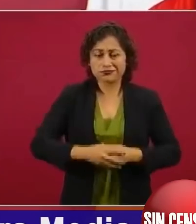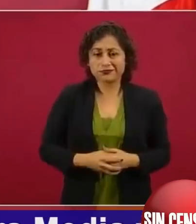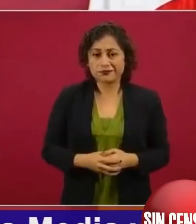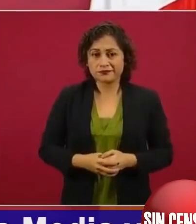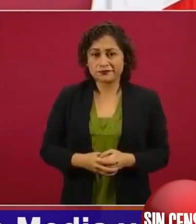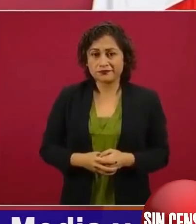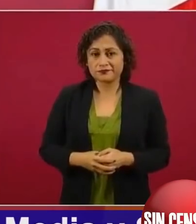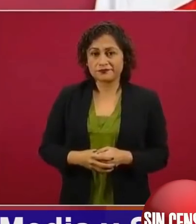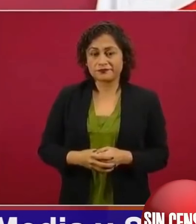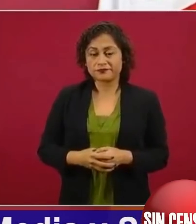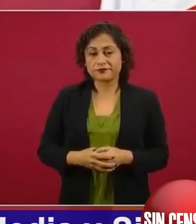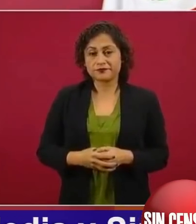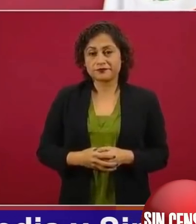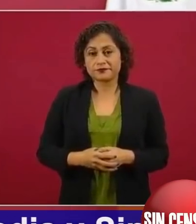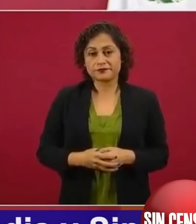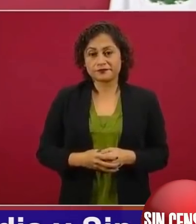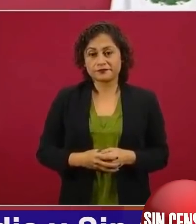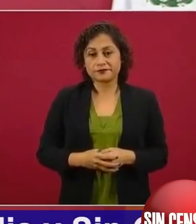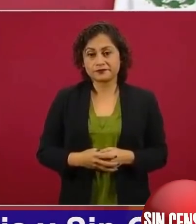Vamos a